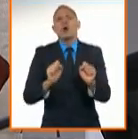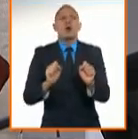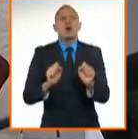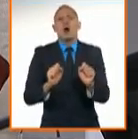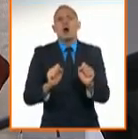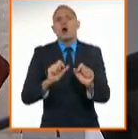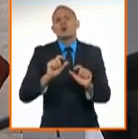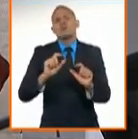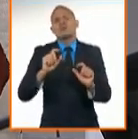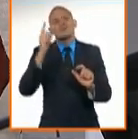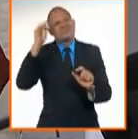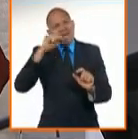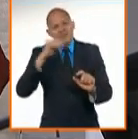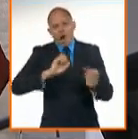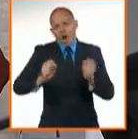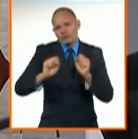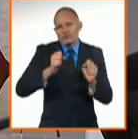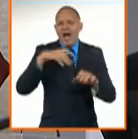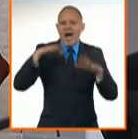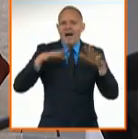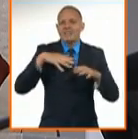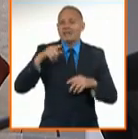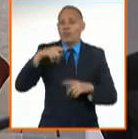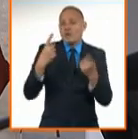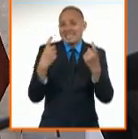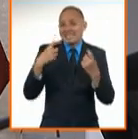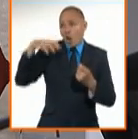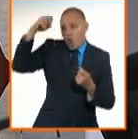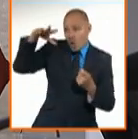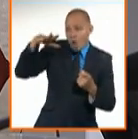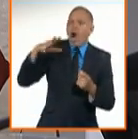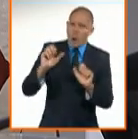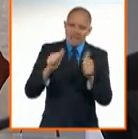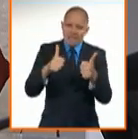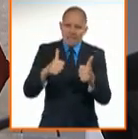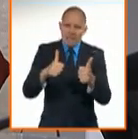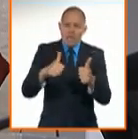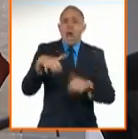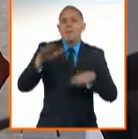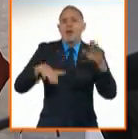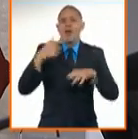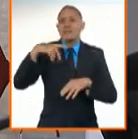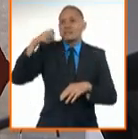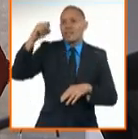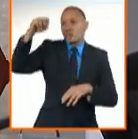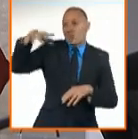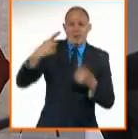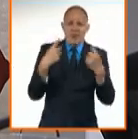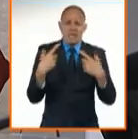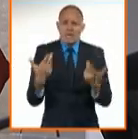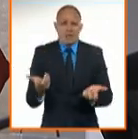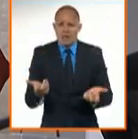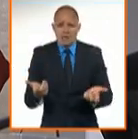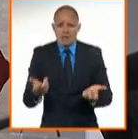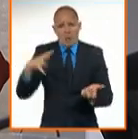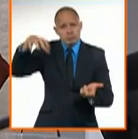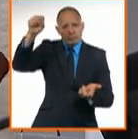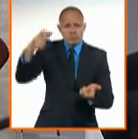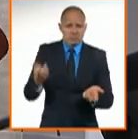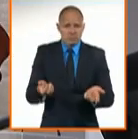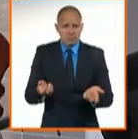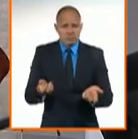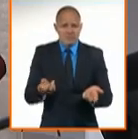tener una luz encendida pues no se encienda que si usted no está mirando el televisor no lo utilice como radio si no le está mirando